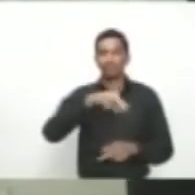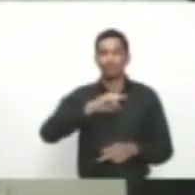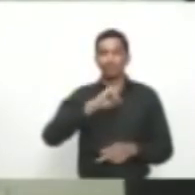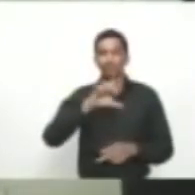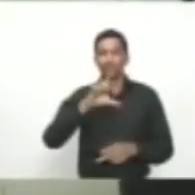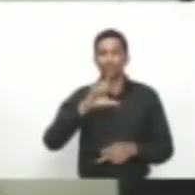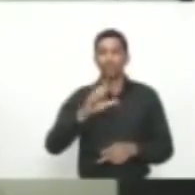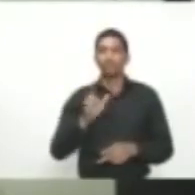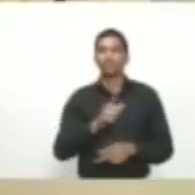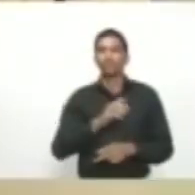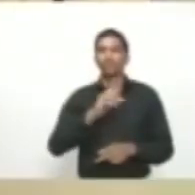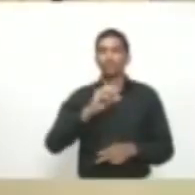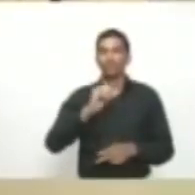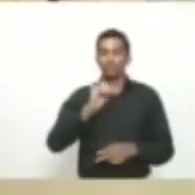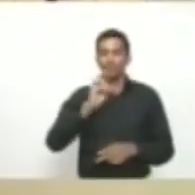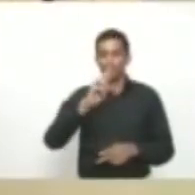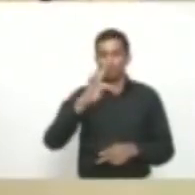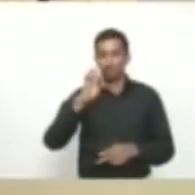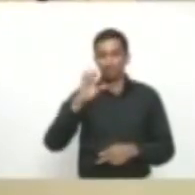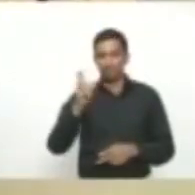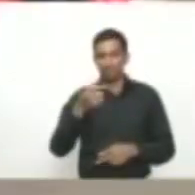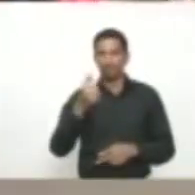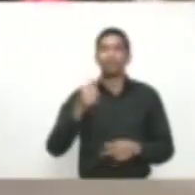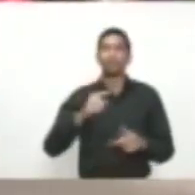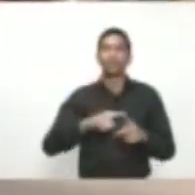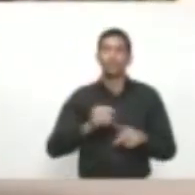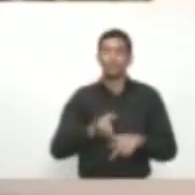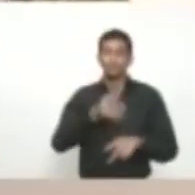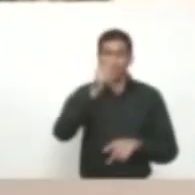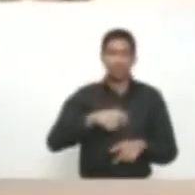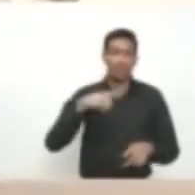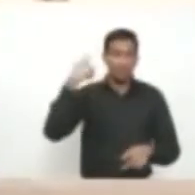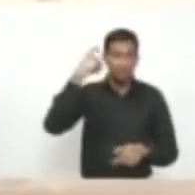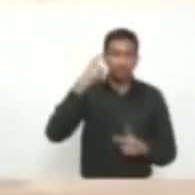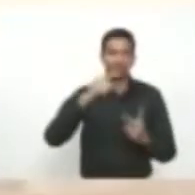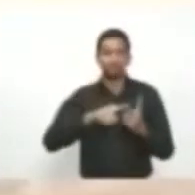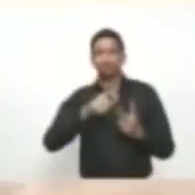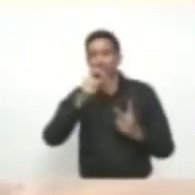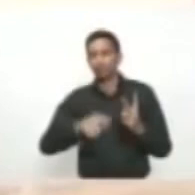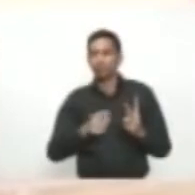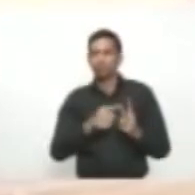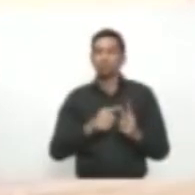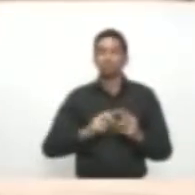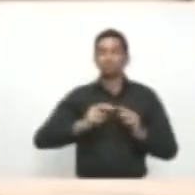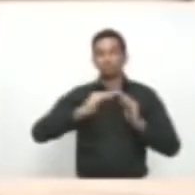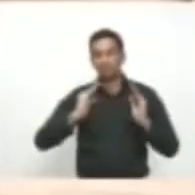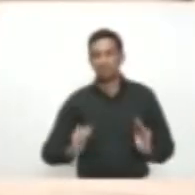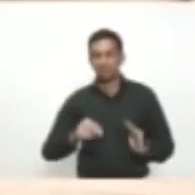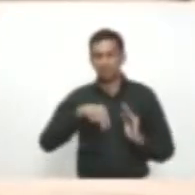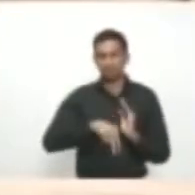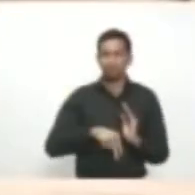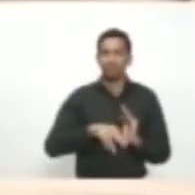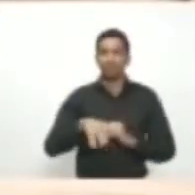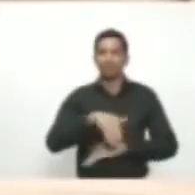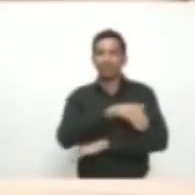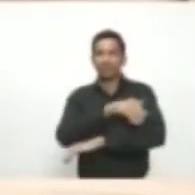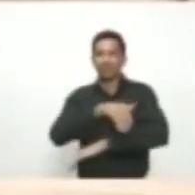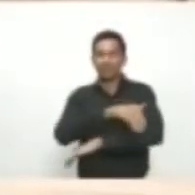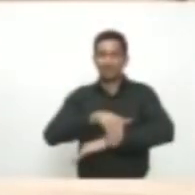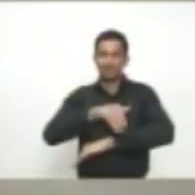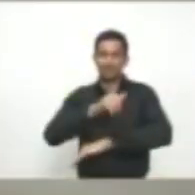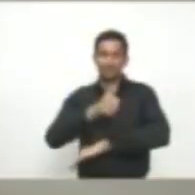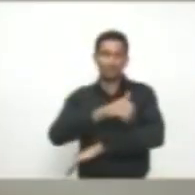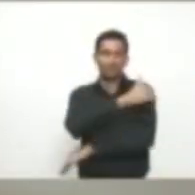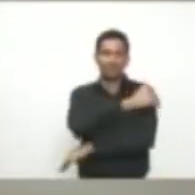tres impactos de bala en la cabeza, y José Luis Marín Álvarez, se encontraban en la puerta de su vivienda en la carrera 10 con calle 10 del barrio en